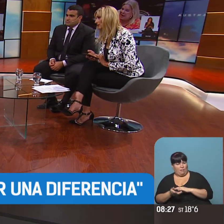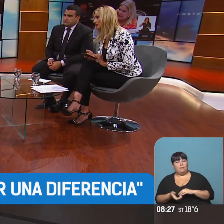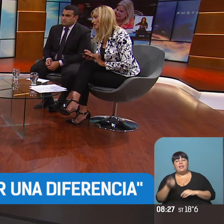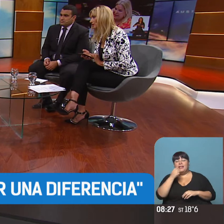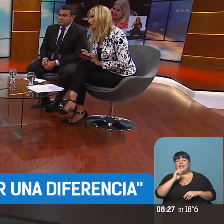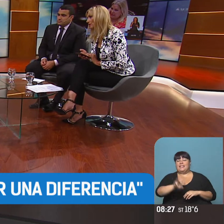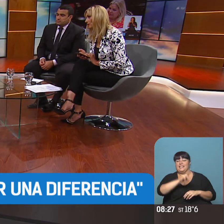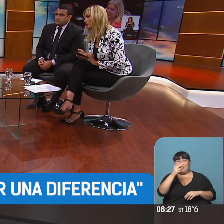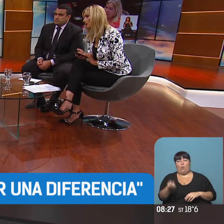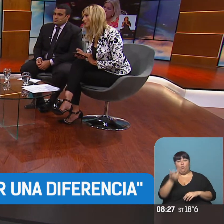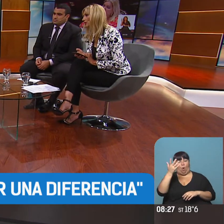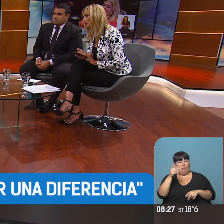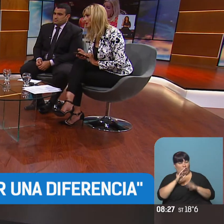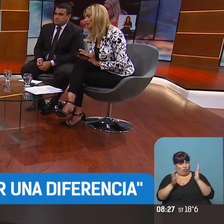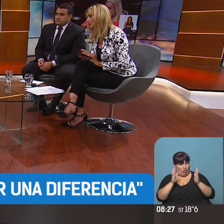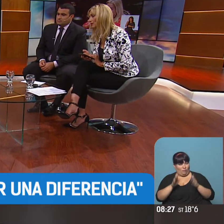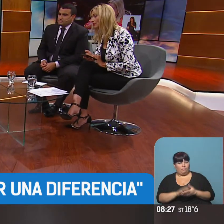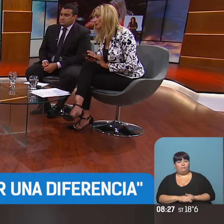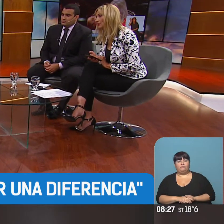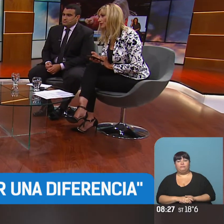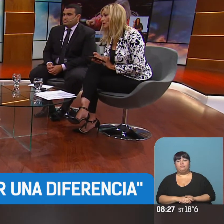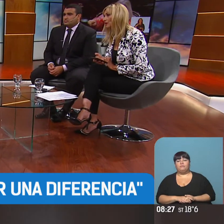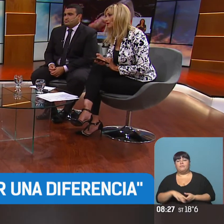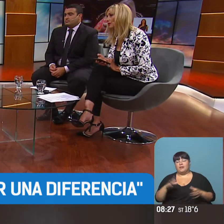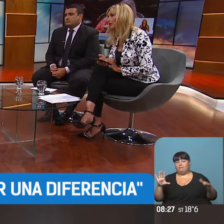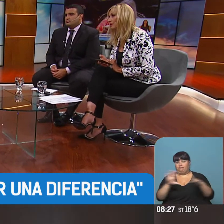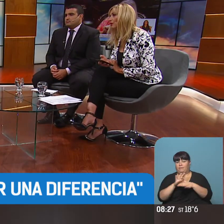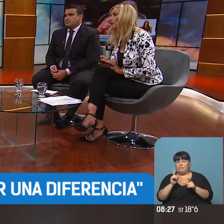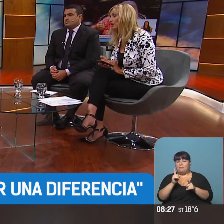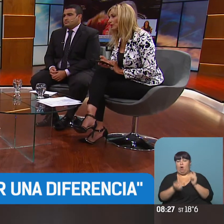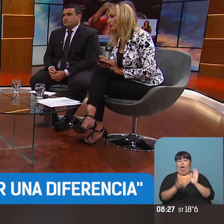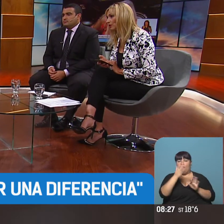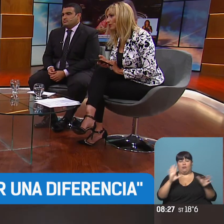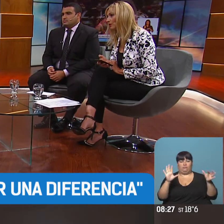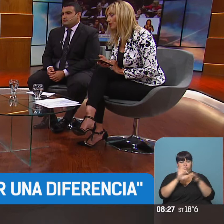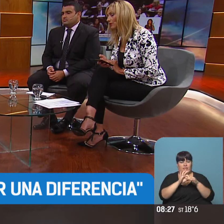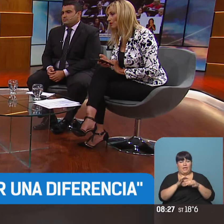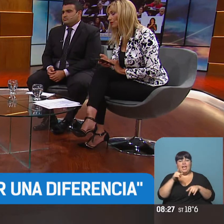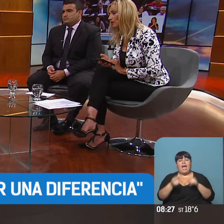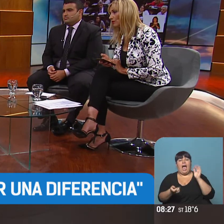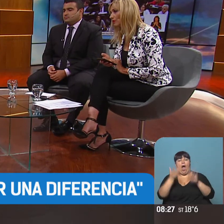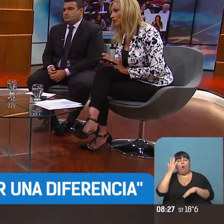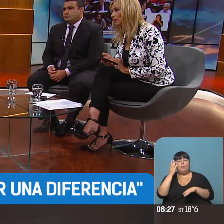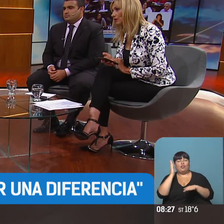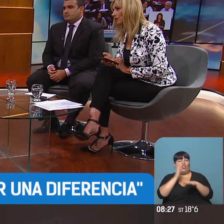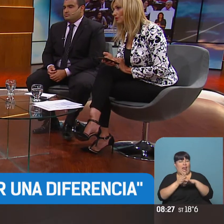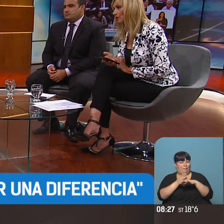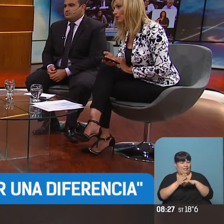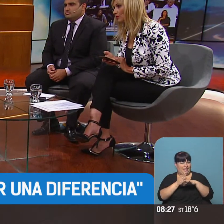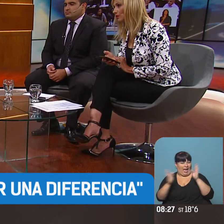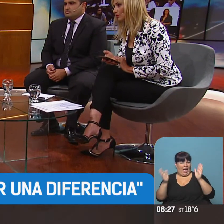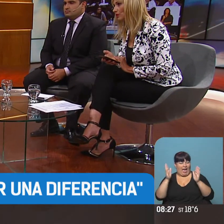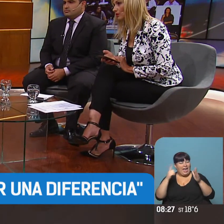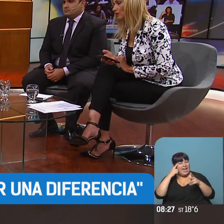el segundo aumento del ciclo, sí, se pone a tiro con el primer aumento. correcto. Este aumento de medio plazo, el